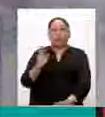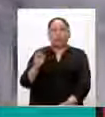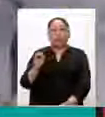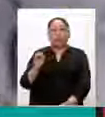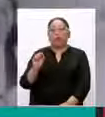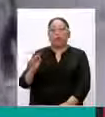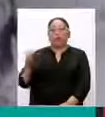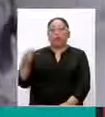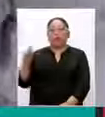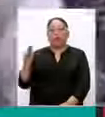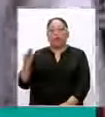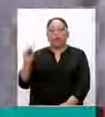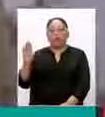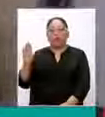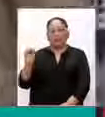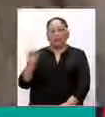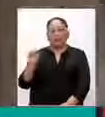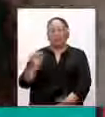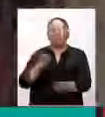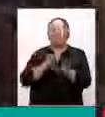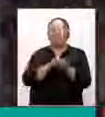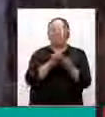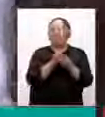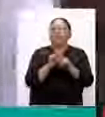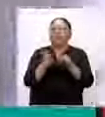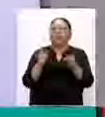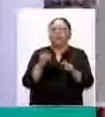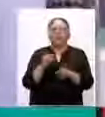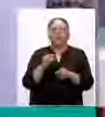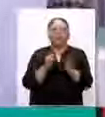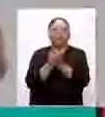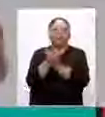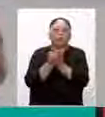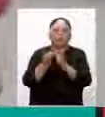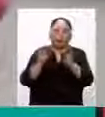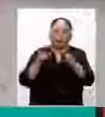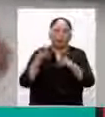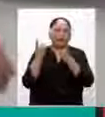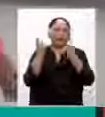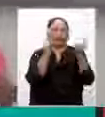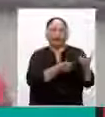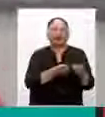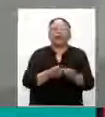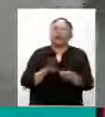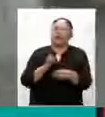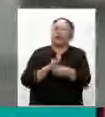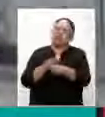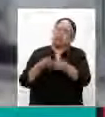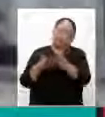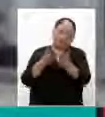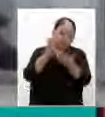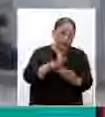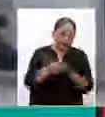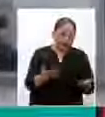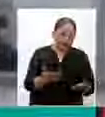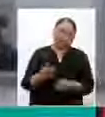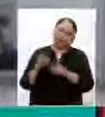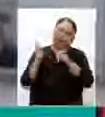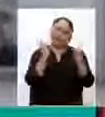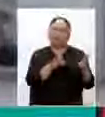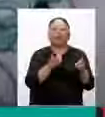www.defensoría.gov.bo. Si usted siente que puede ser amedrentado o puede ser de alguna forma recibir alguna consecuencia o